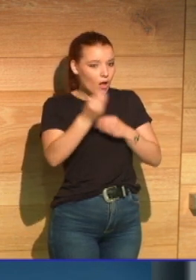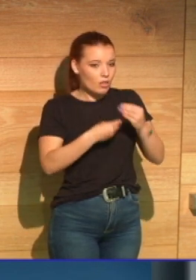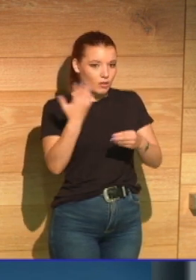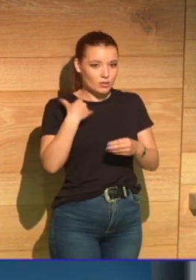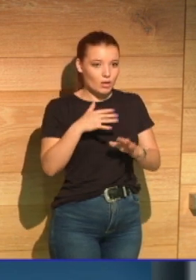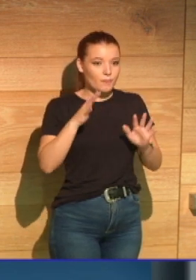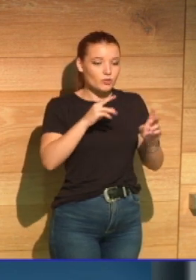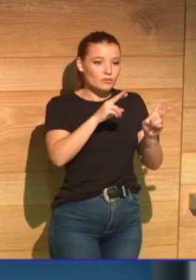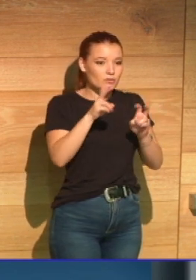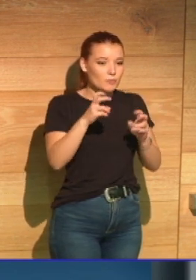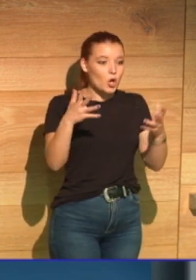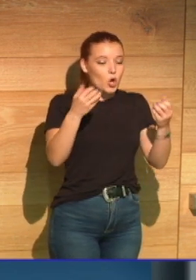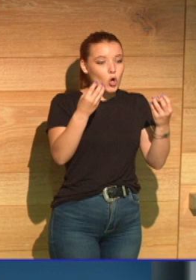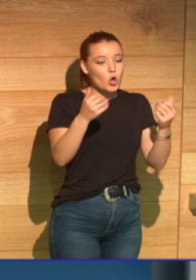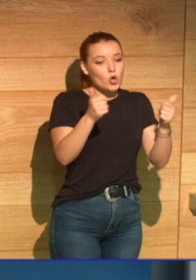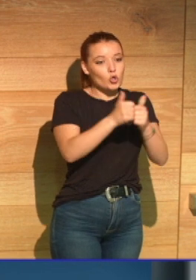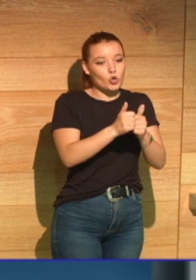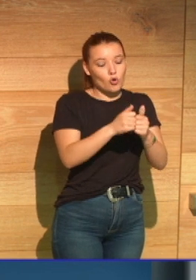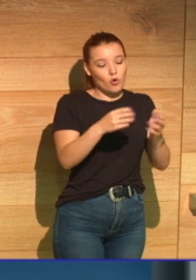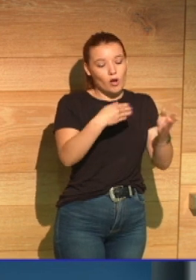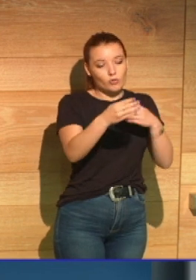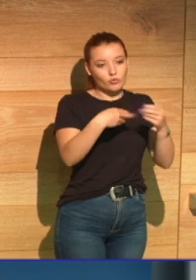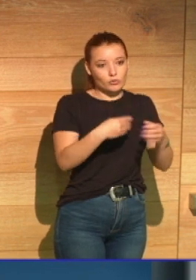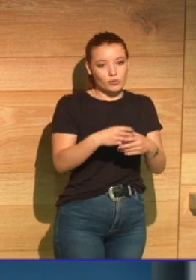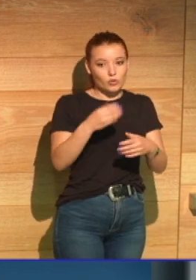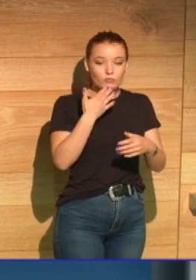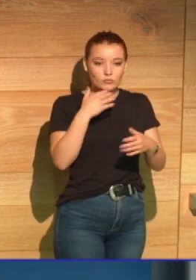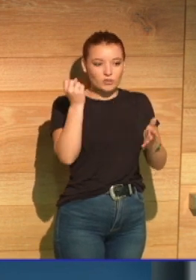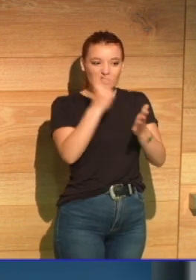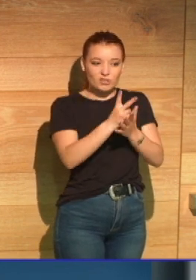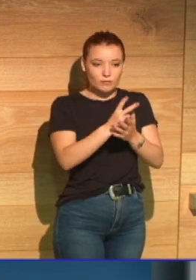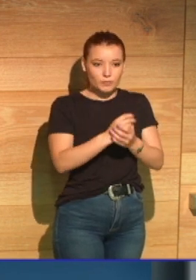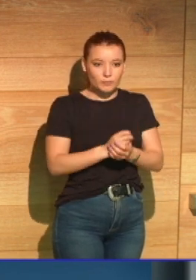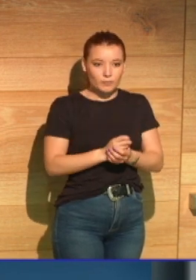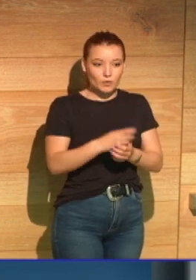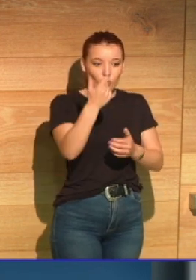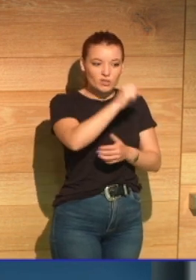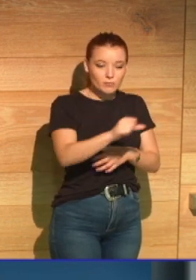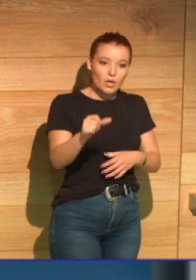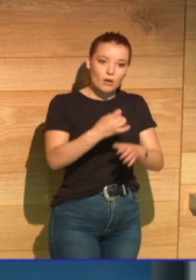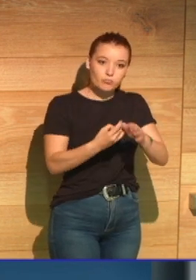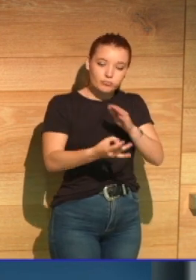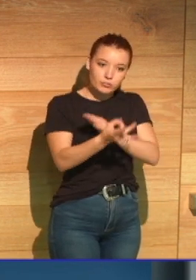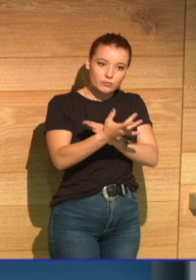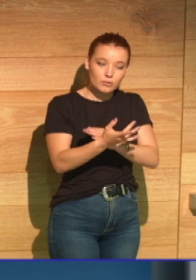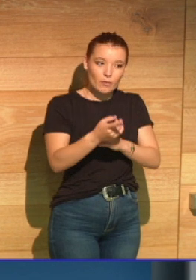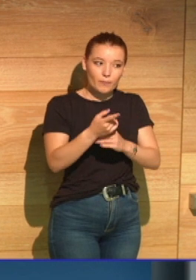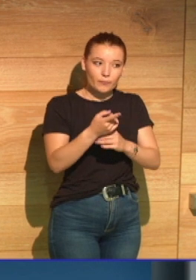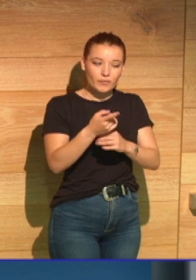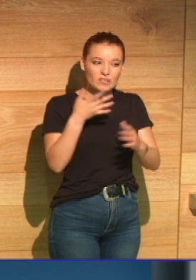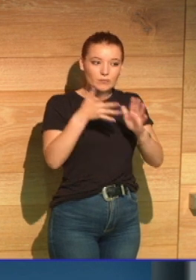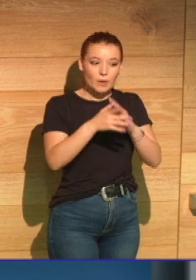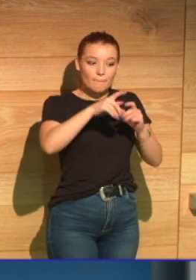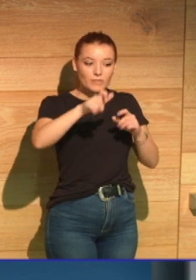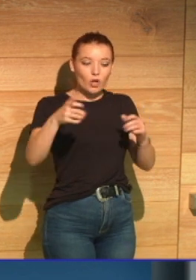la coautoría, ¿no? La idea del desafío, por ejemplo, donde hay un desafío que sale cada semana y propone que las personas dialoguen, pero